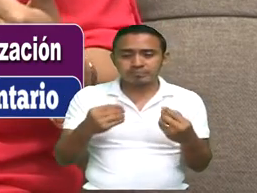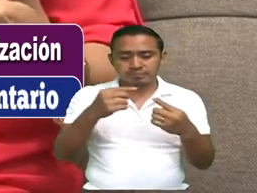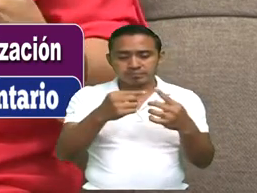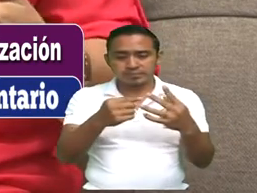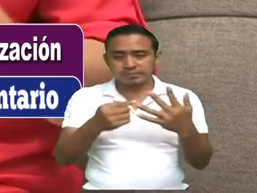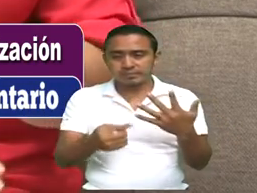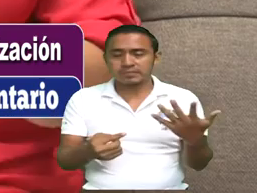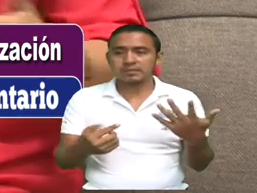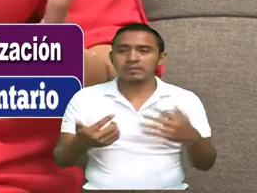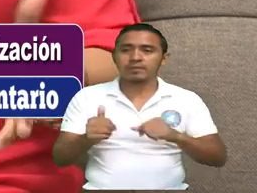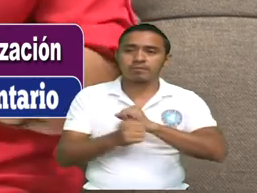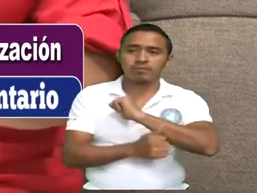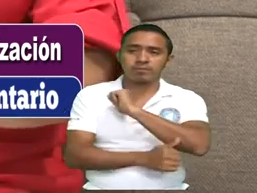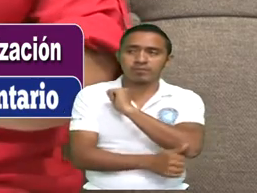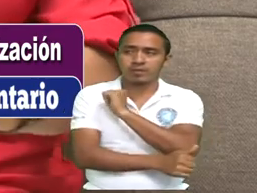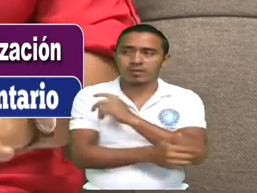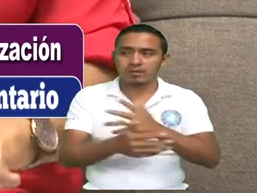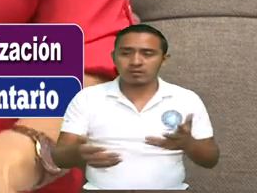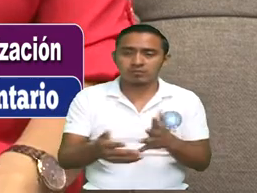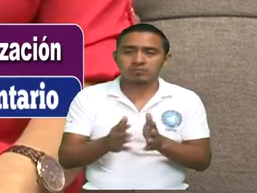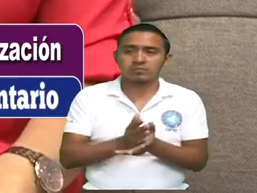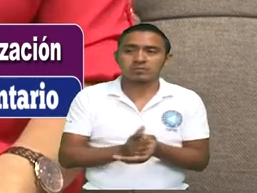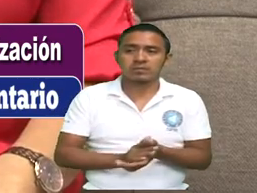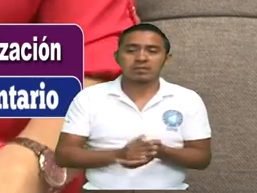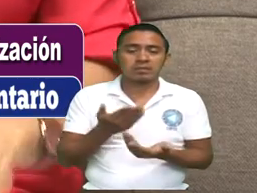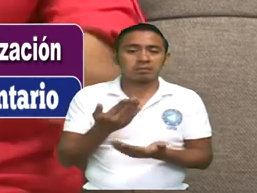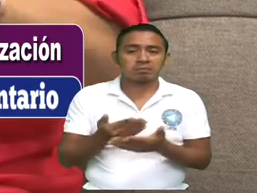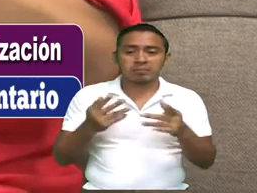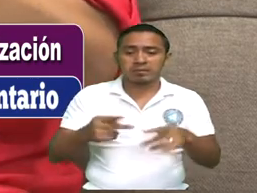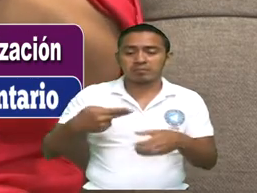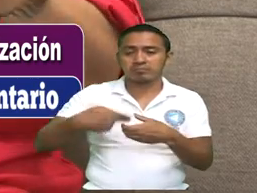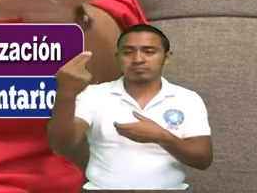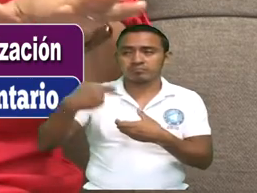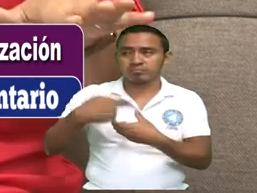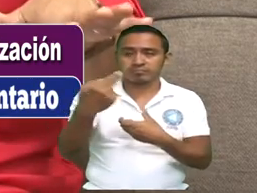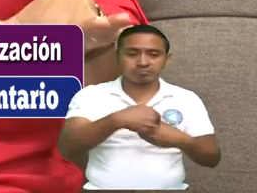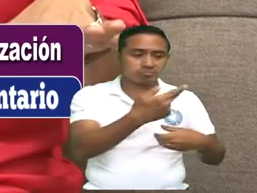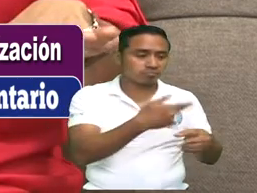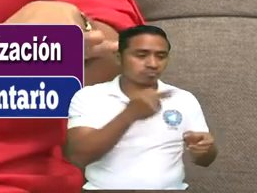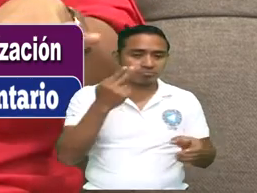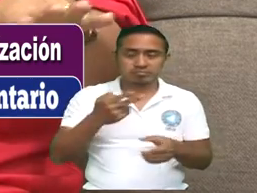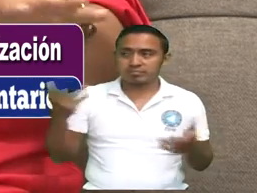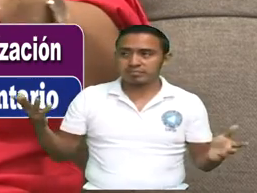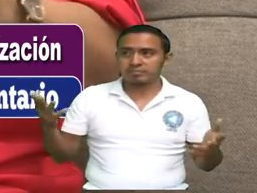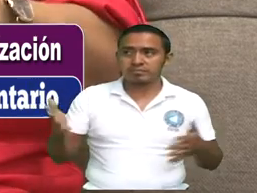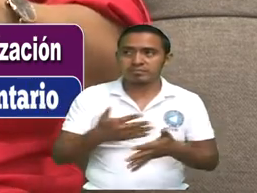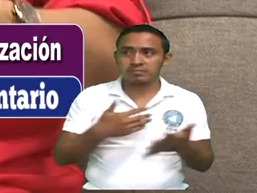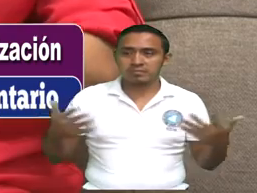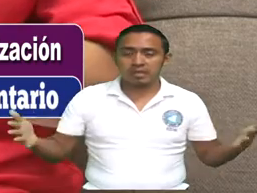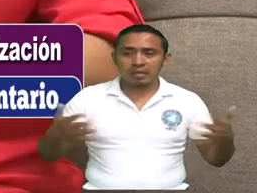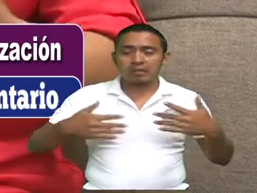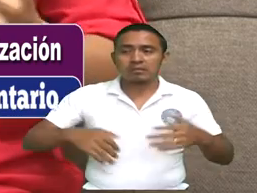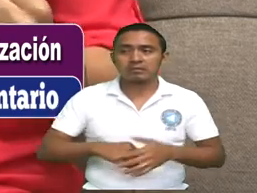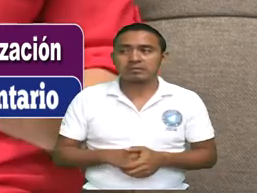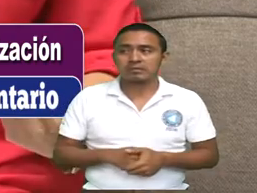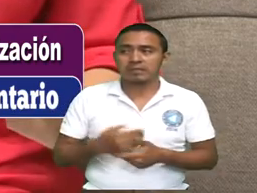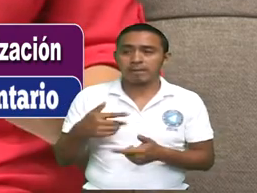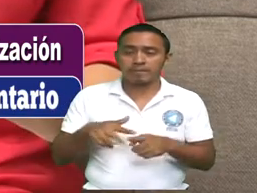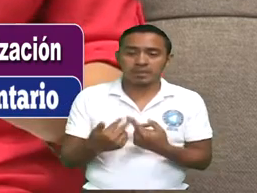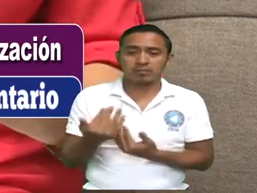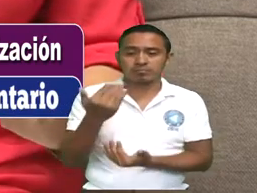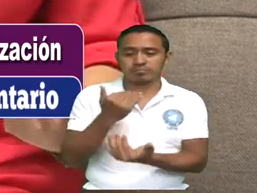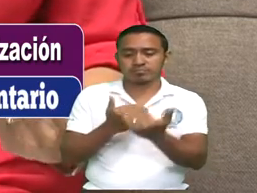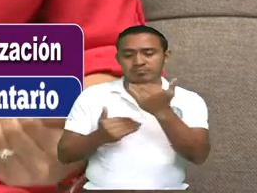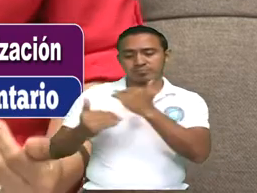nuestros estudiantes de la aula de clase y quedaran fuera. Y eso hizo que